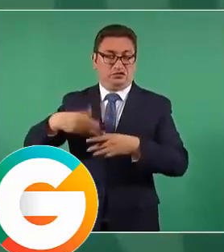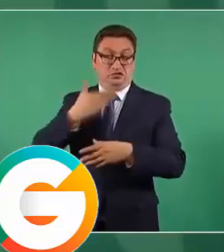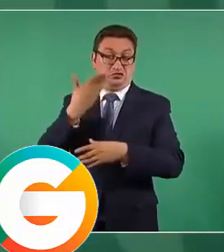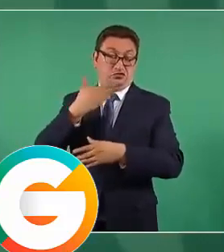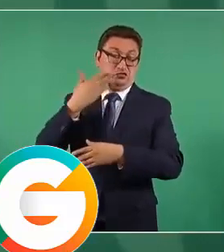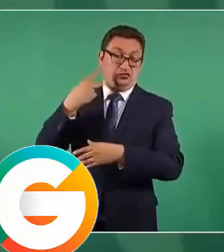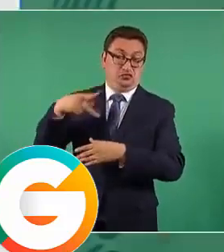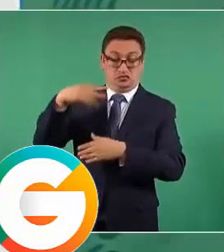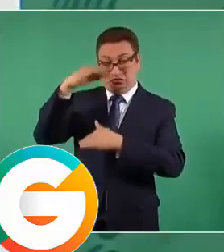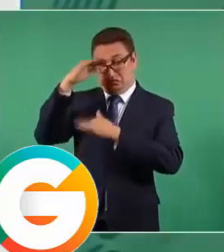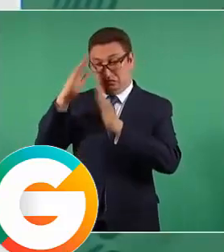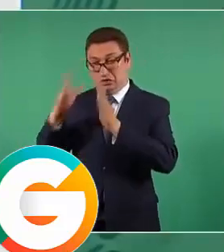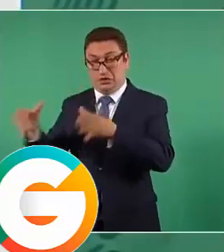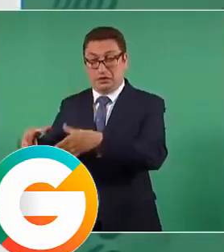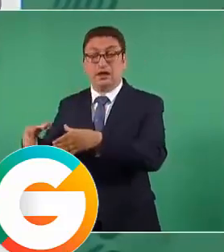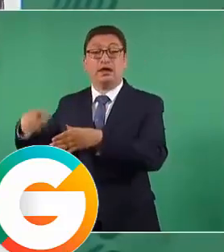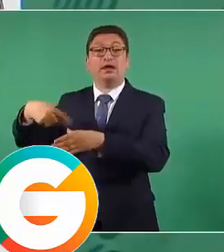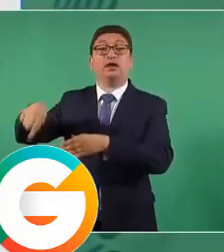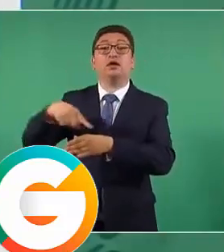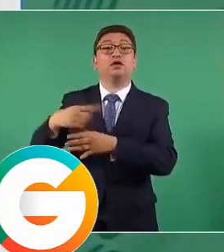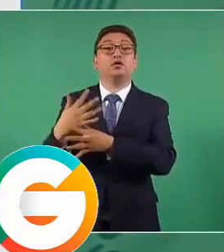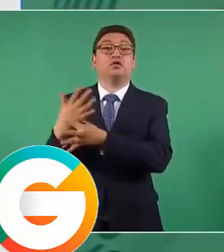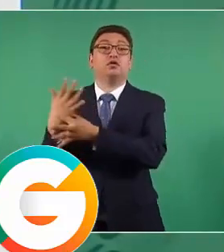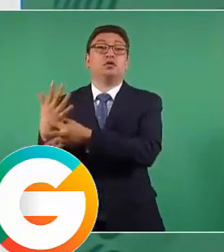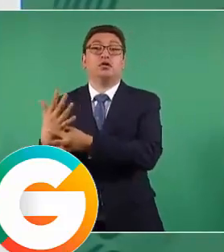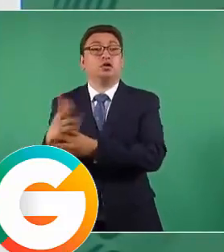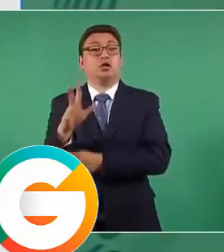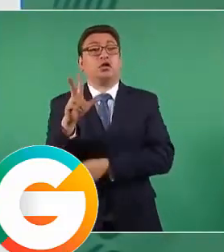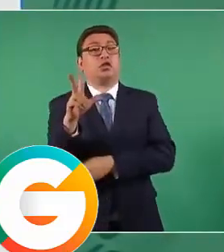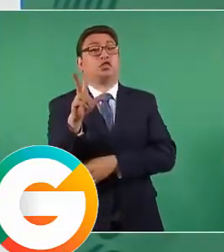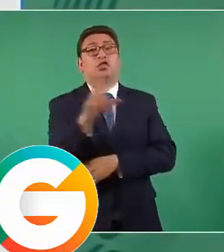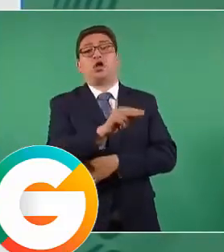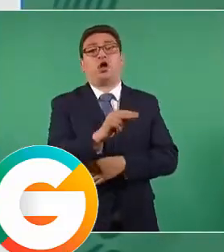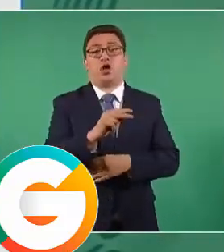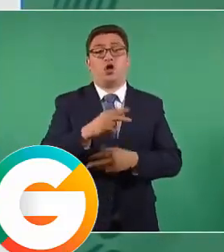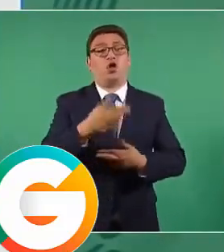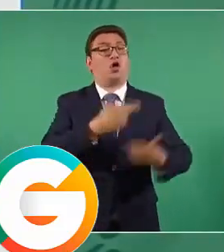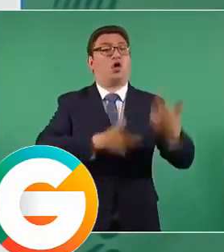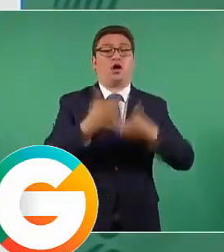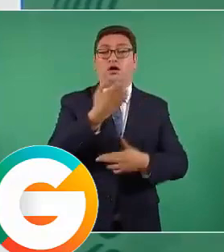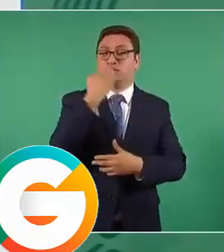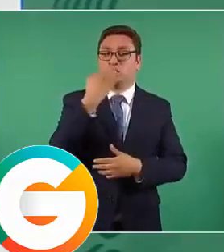conservadores, no quieren que hayan clases